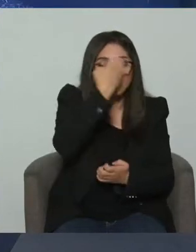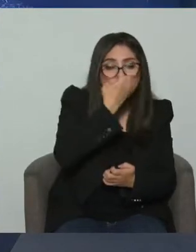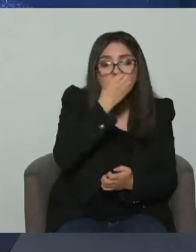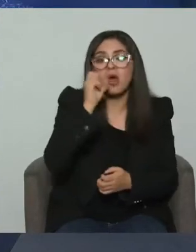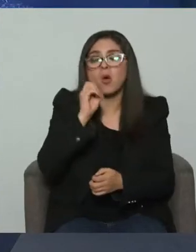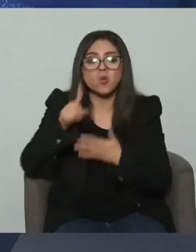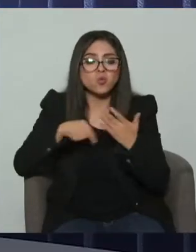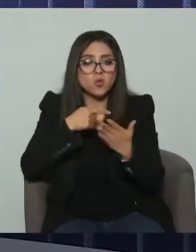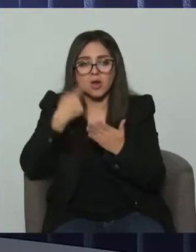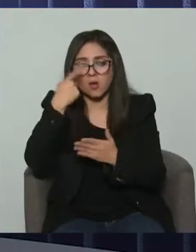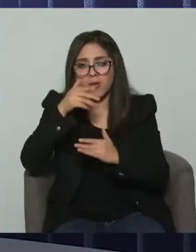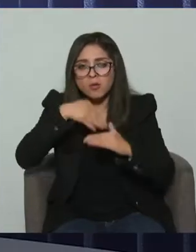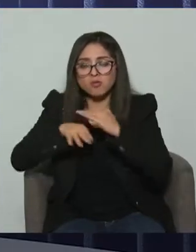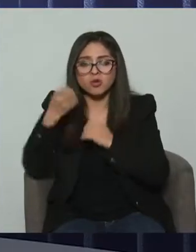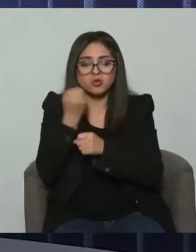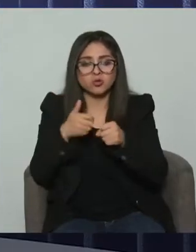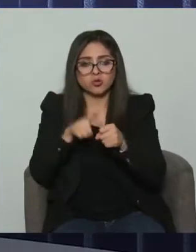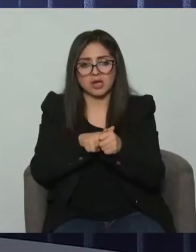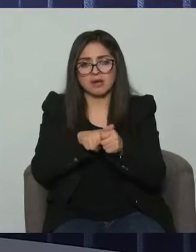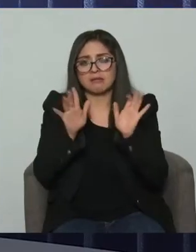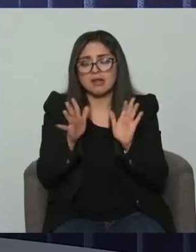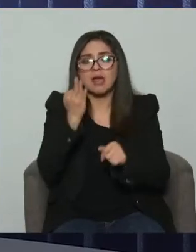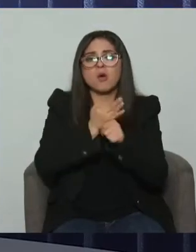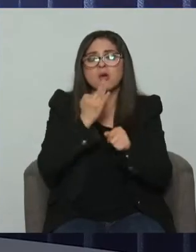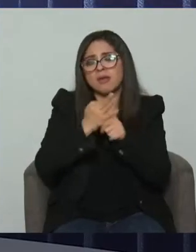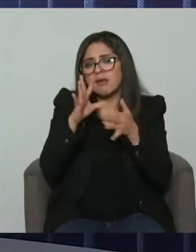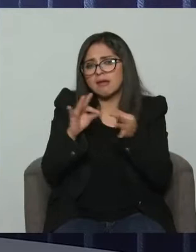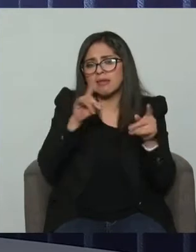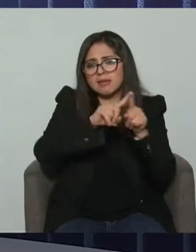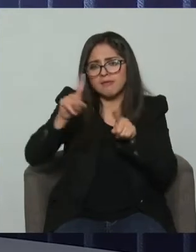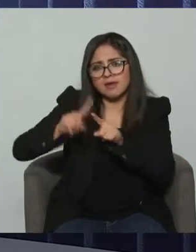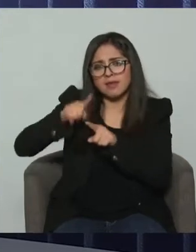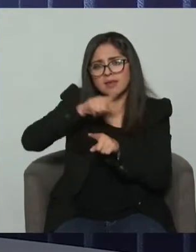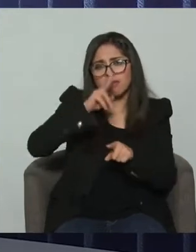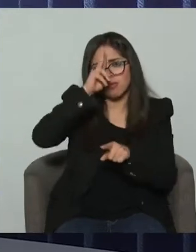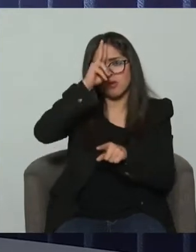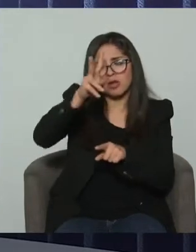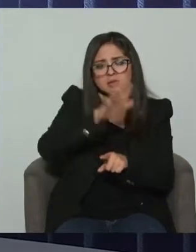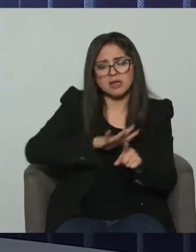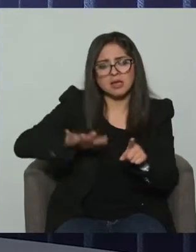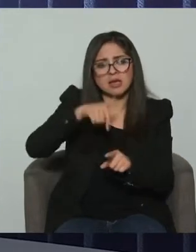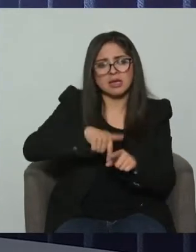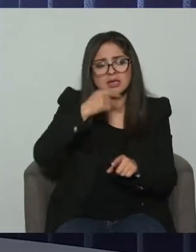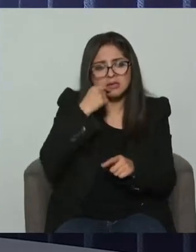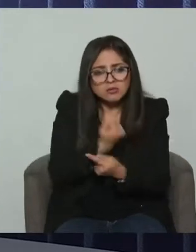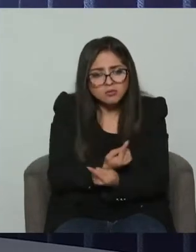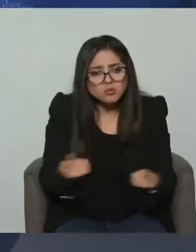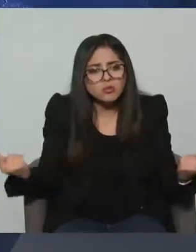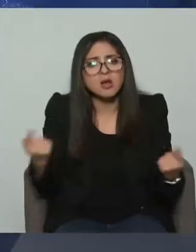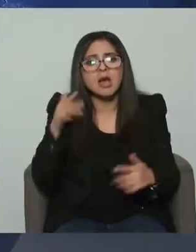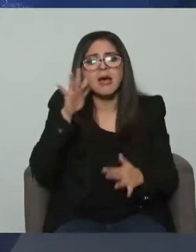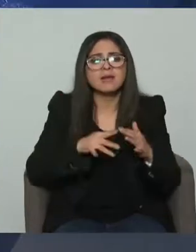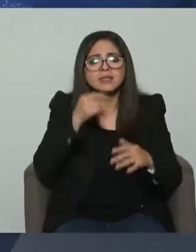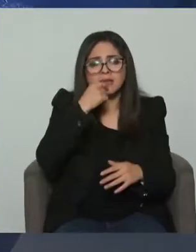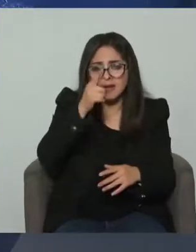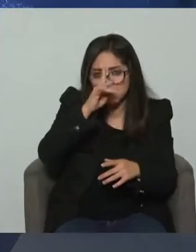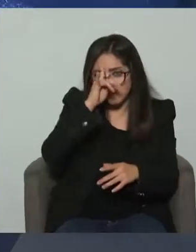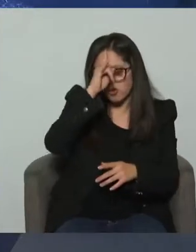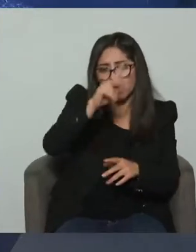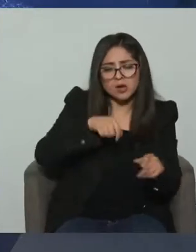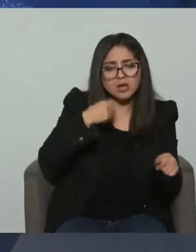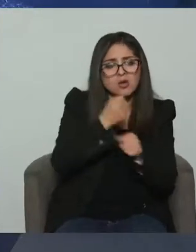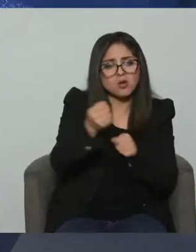niño tenga la confianza, ¿no? O la niña tenga la confianza de acercarse y decir, algo me está pasando. O cuando yo pregunte, pueda decírmelo, ¿no? Entonces creo